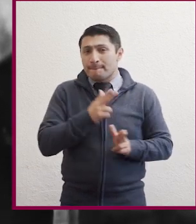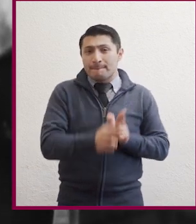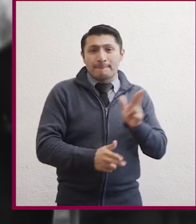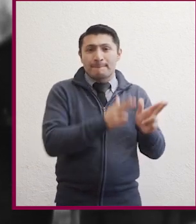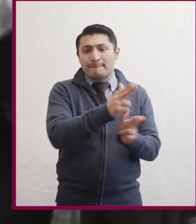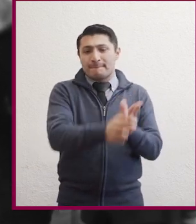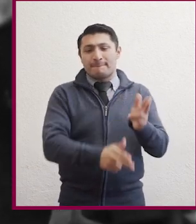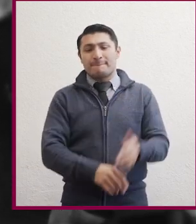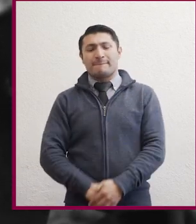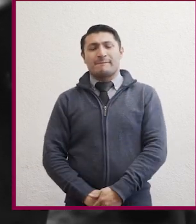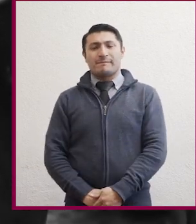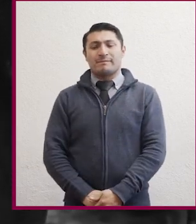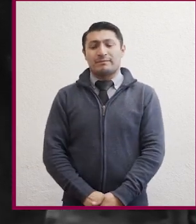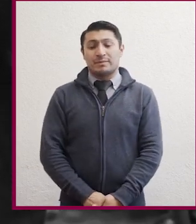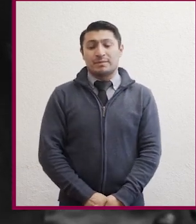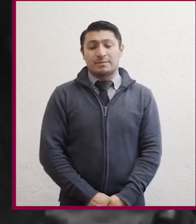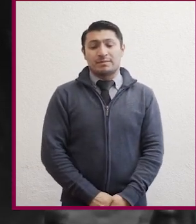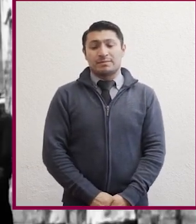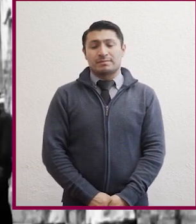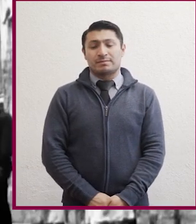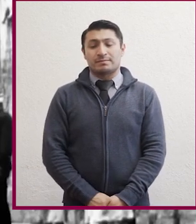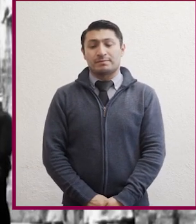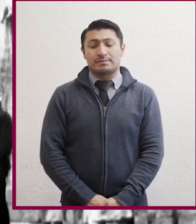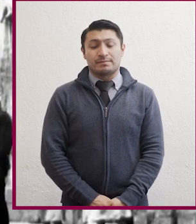y la catenaria del tranvía.